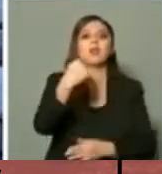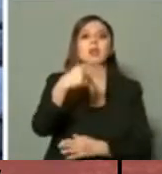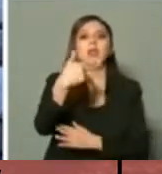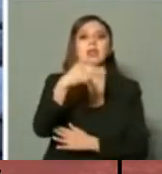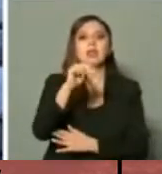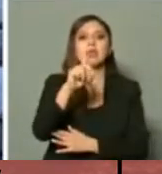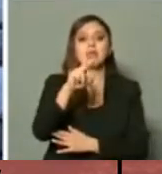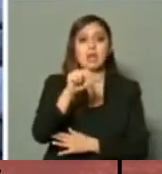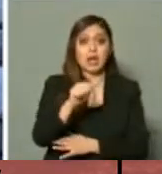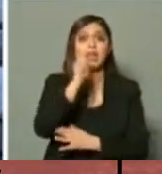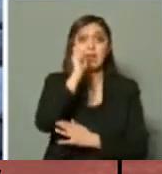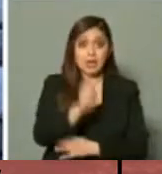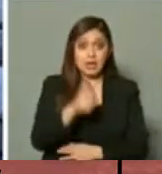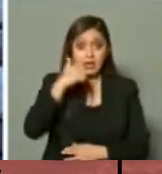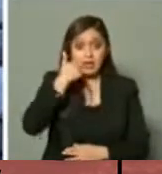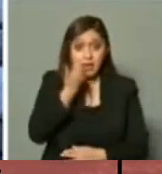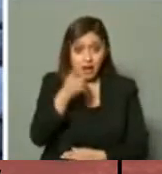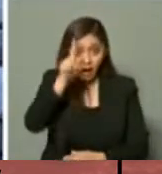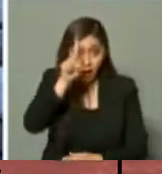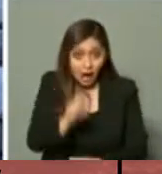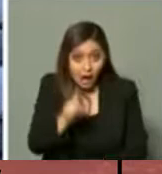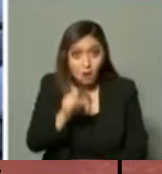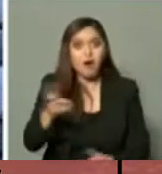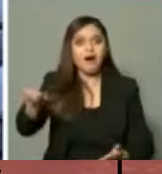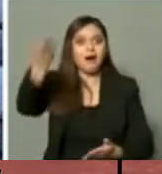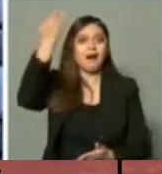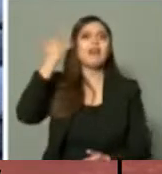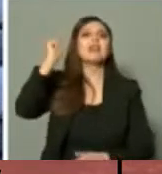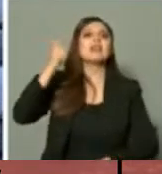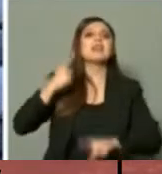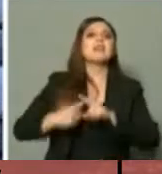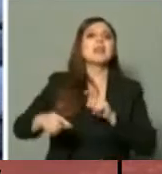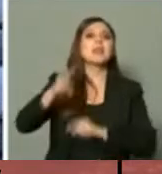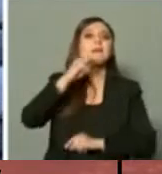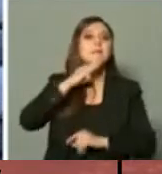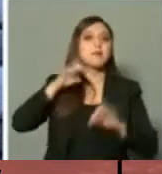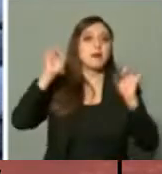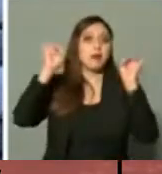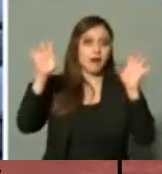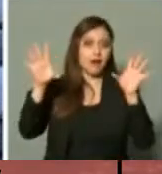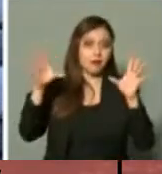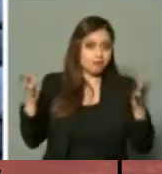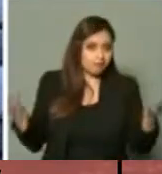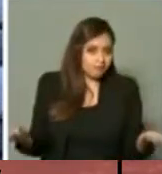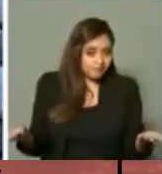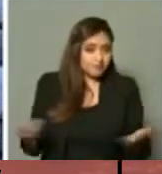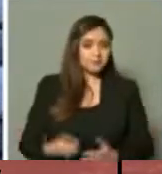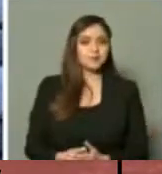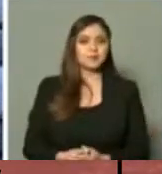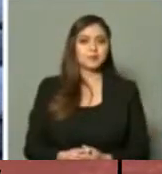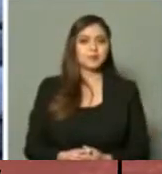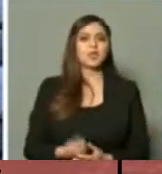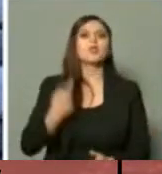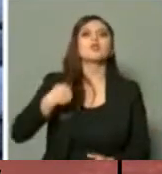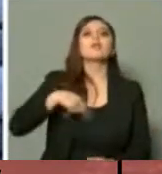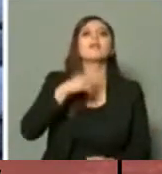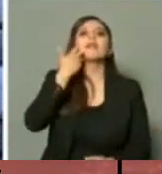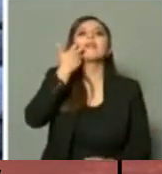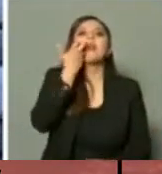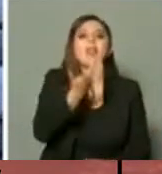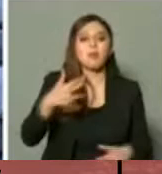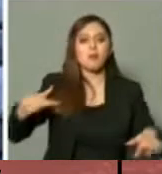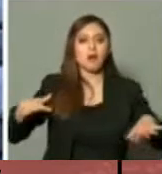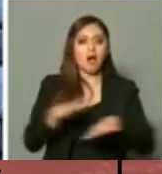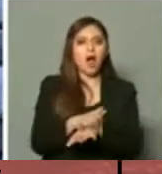una privatización disfrazada, que la impulsó Miguel Ángel Mancera. Y vamos a mejorar en materia de